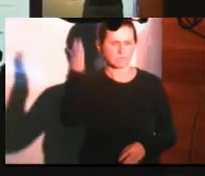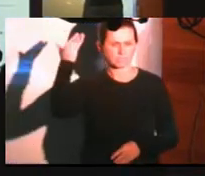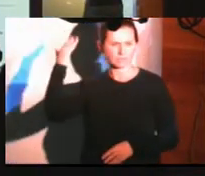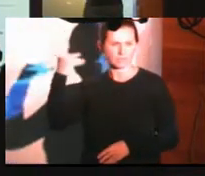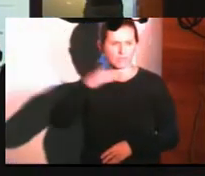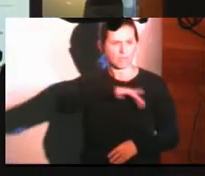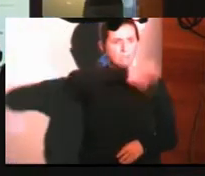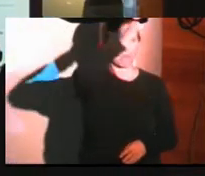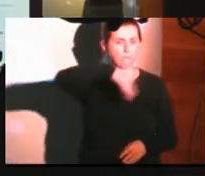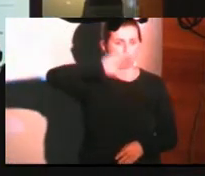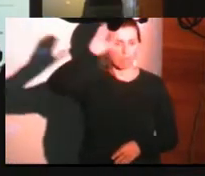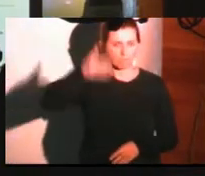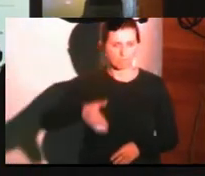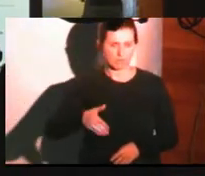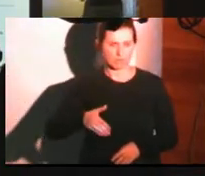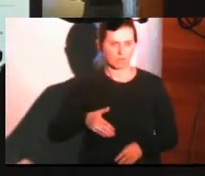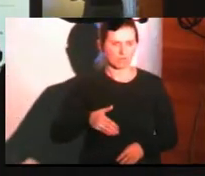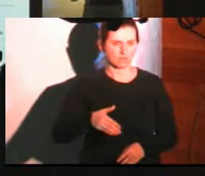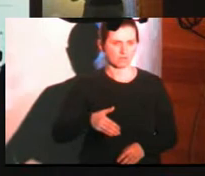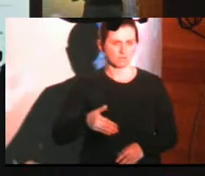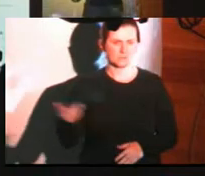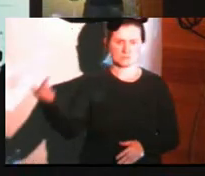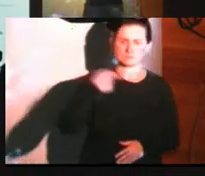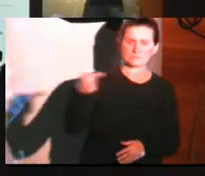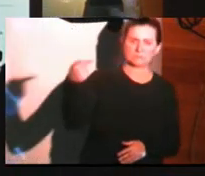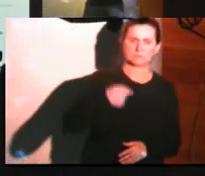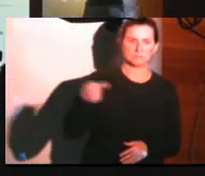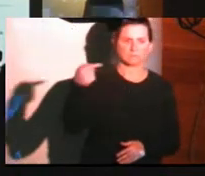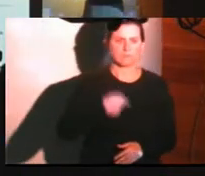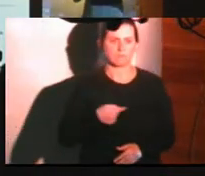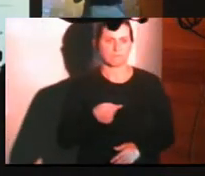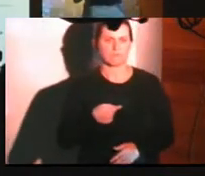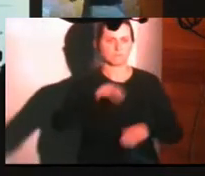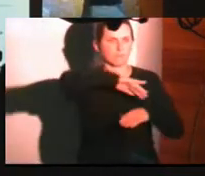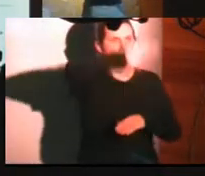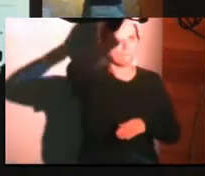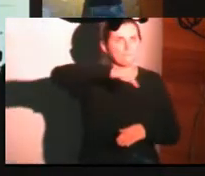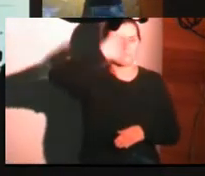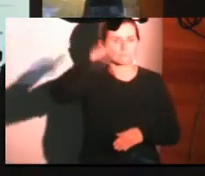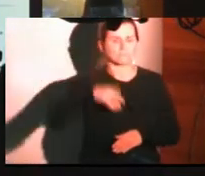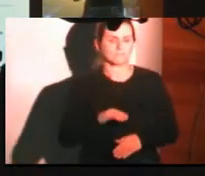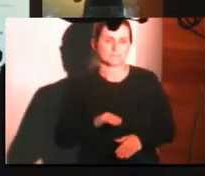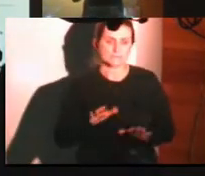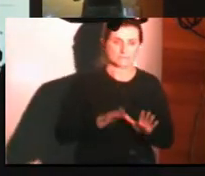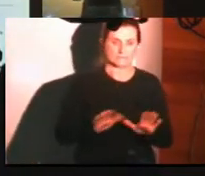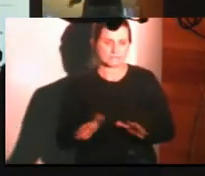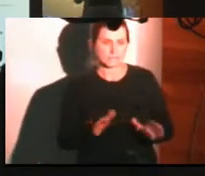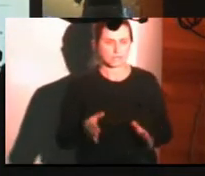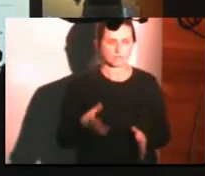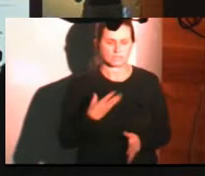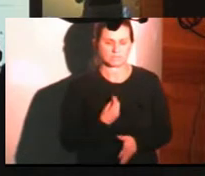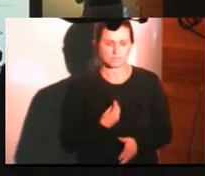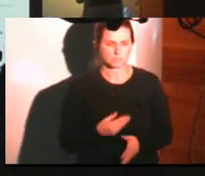Copahue es un volcán que nos estaba amenazando y que nos pega por allí algunos sustos con